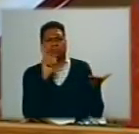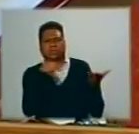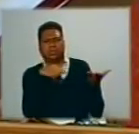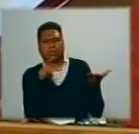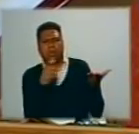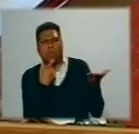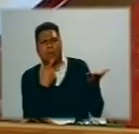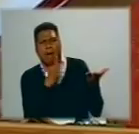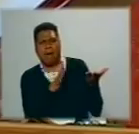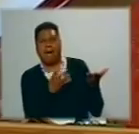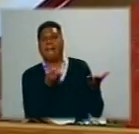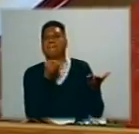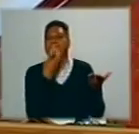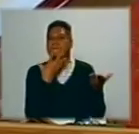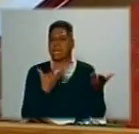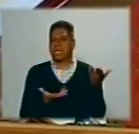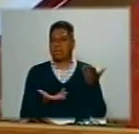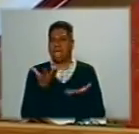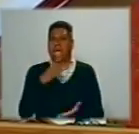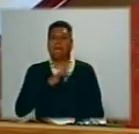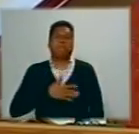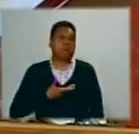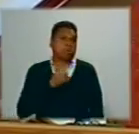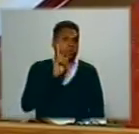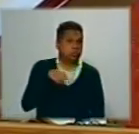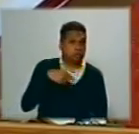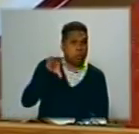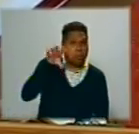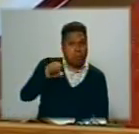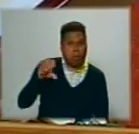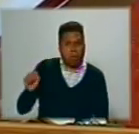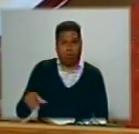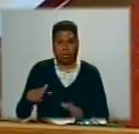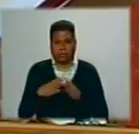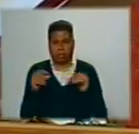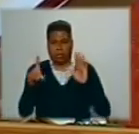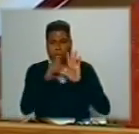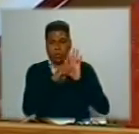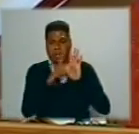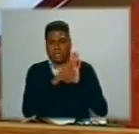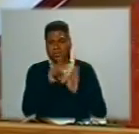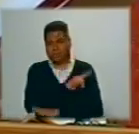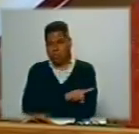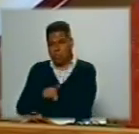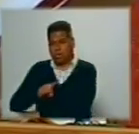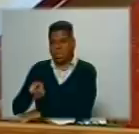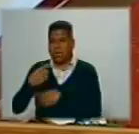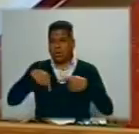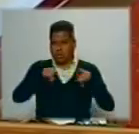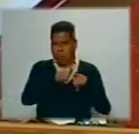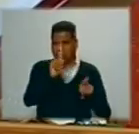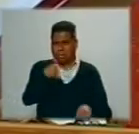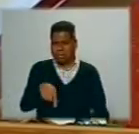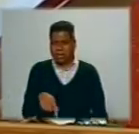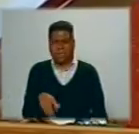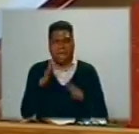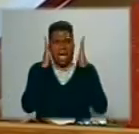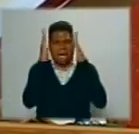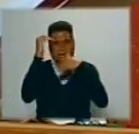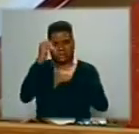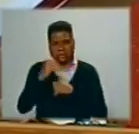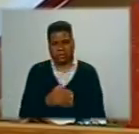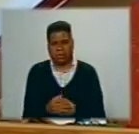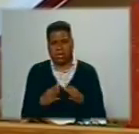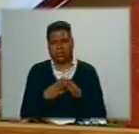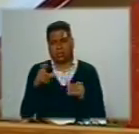fundadas de bienes y servicios y tengan conciencia de sus derechos y obligaciones. Asimismo, deben prestar especial atención a